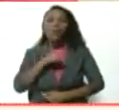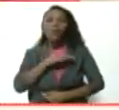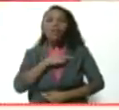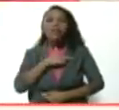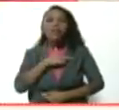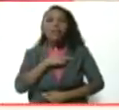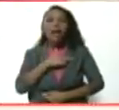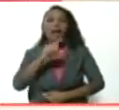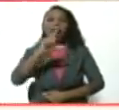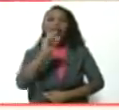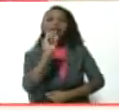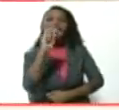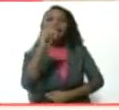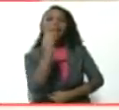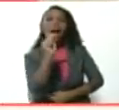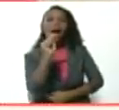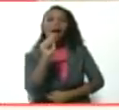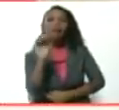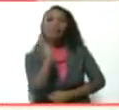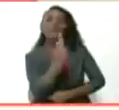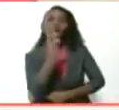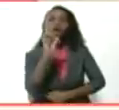Lina Ron.